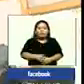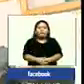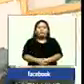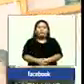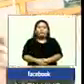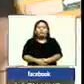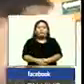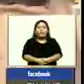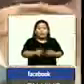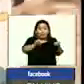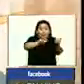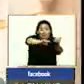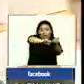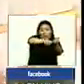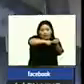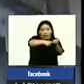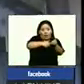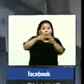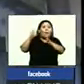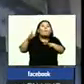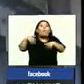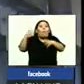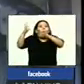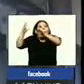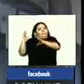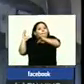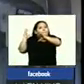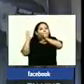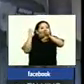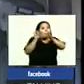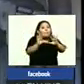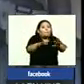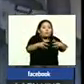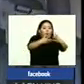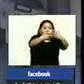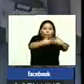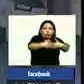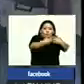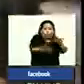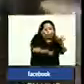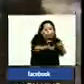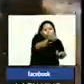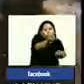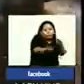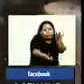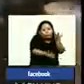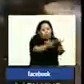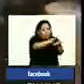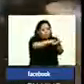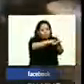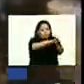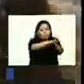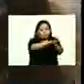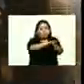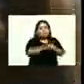La semilla llega en sacos. Pasa por un proceso de cocción y esterilización.